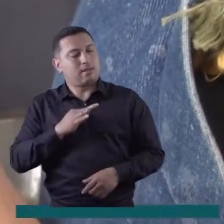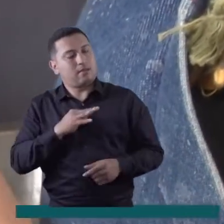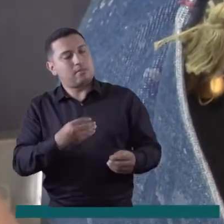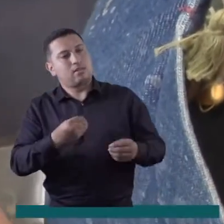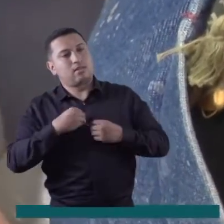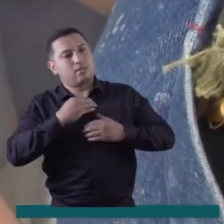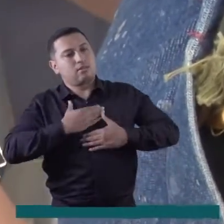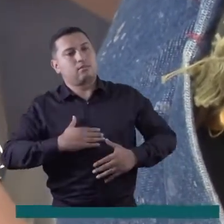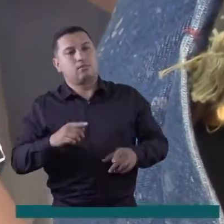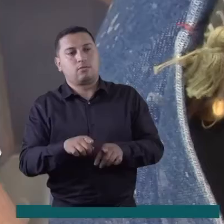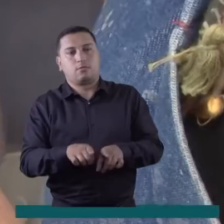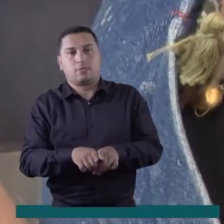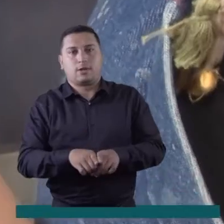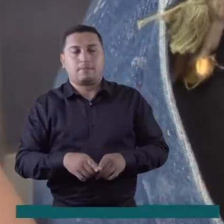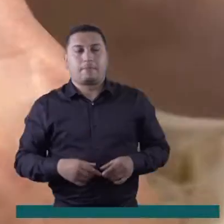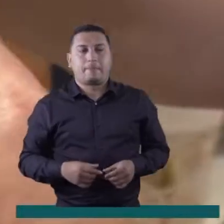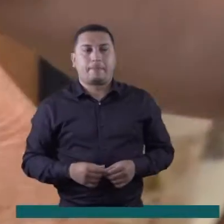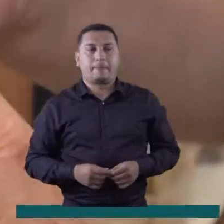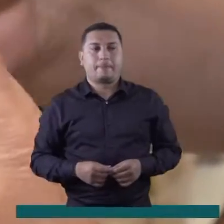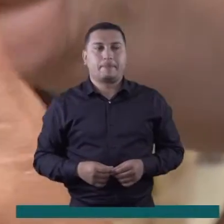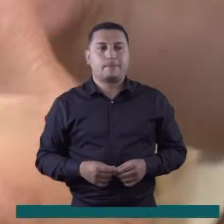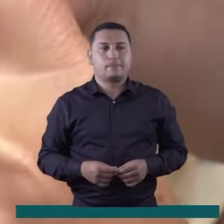en su vida.